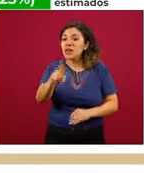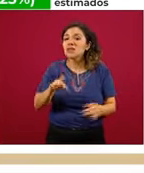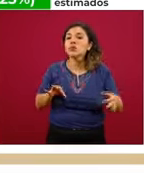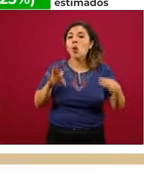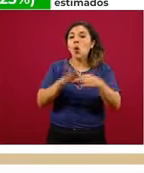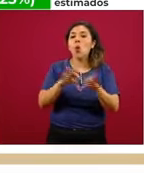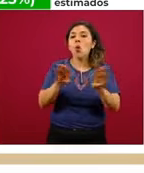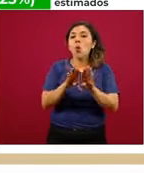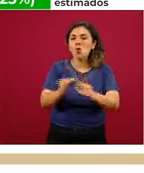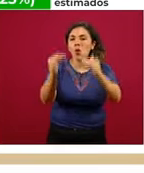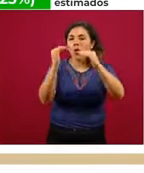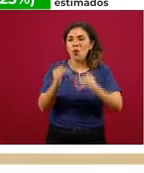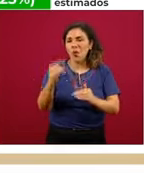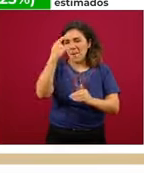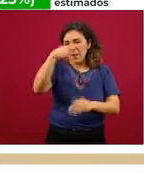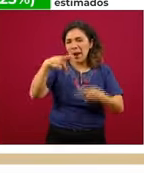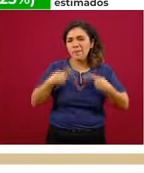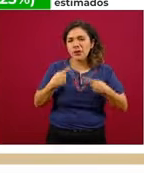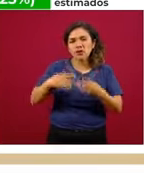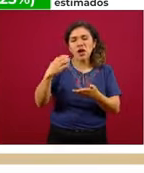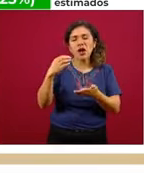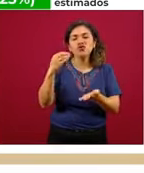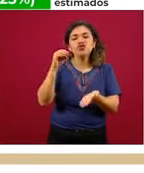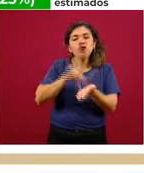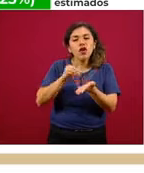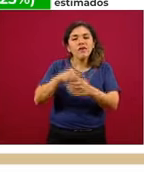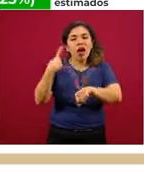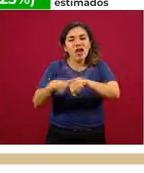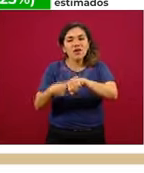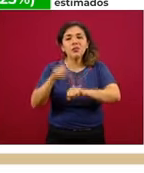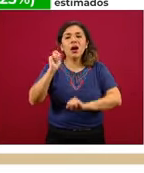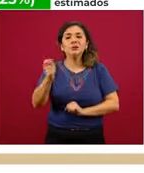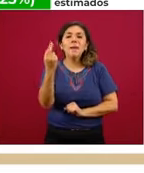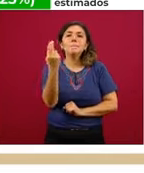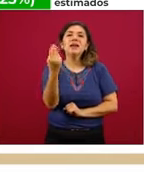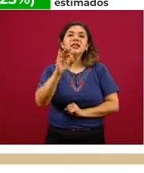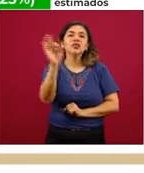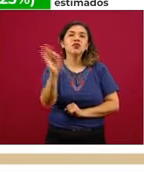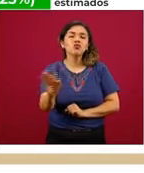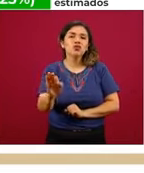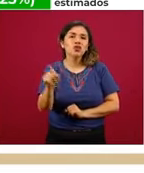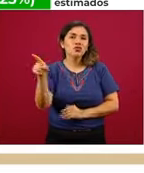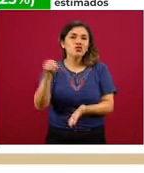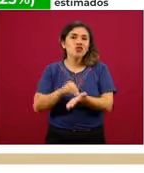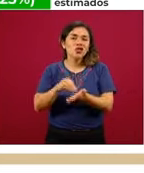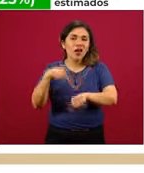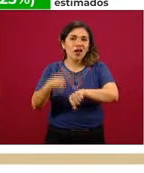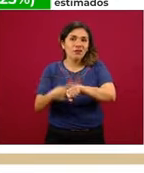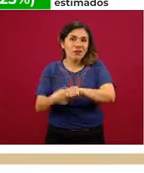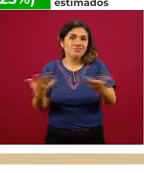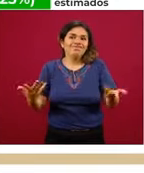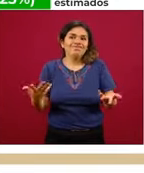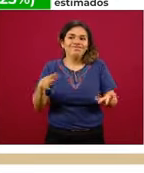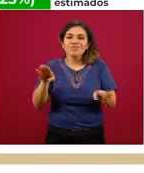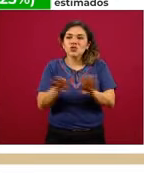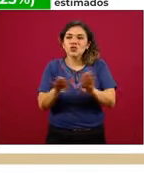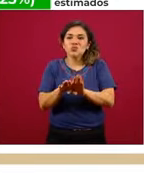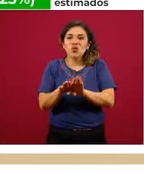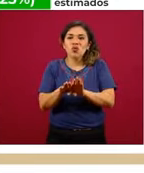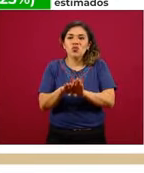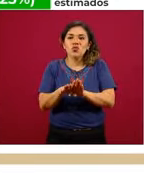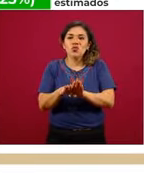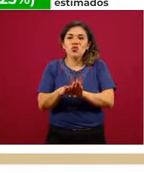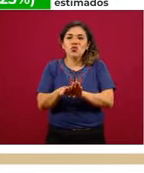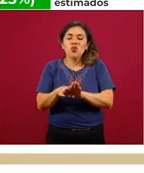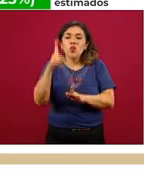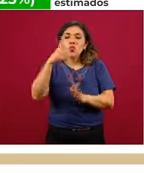con el indicador de porcentaje de casos activos, 25%, es decir, prácticamente o la cuarta